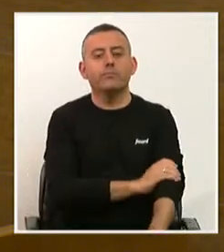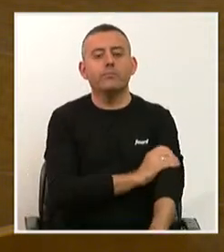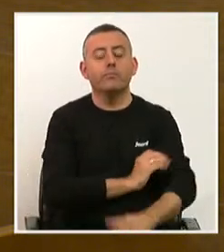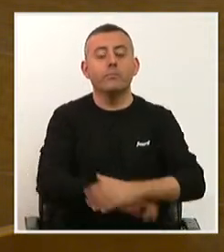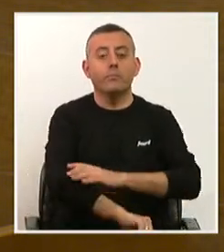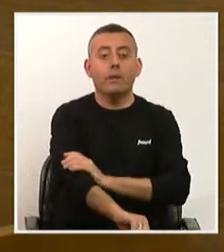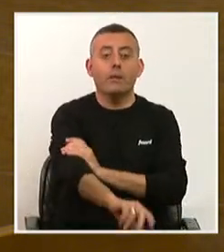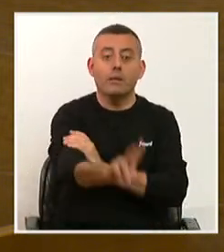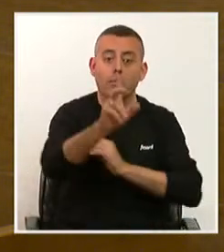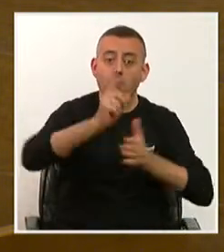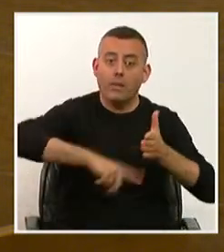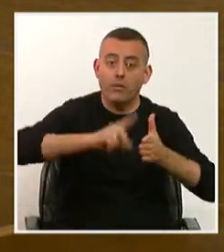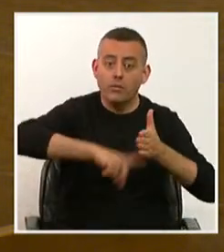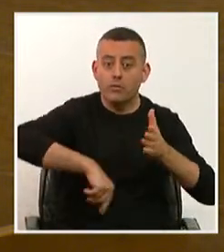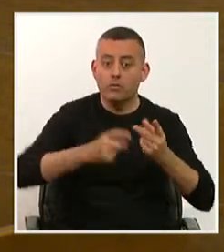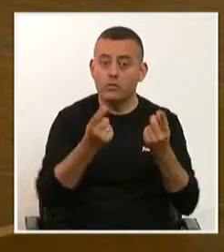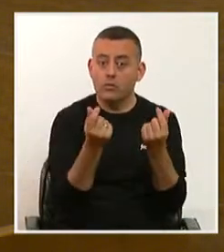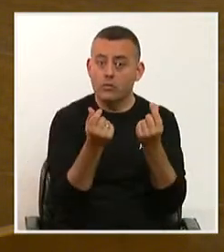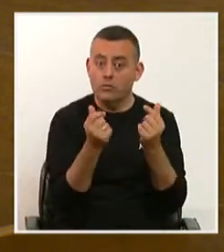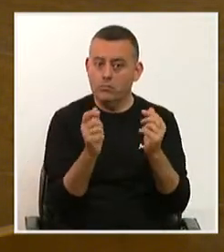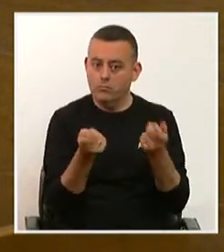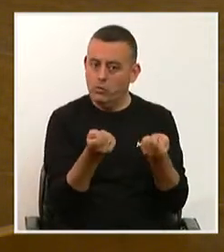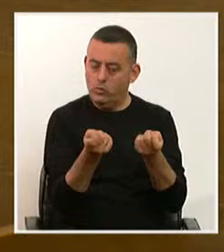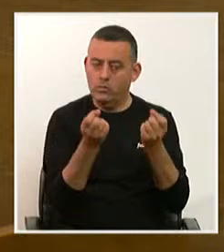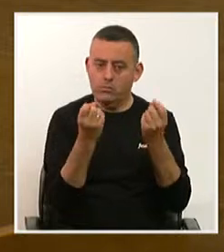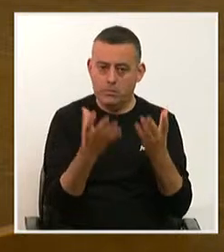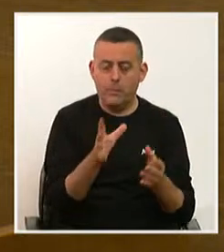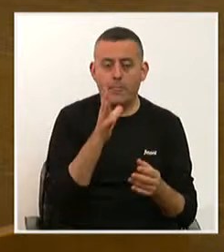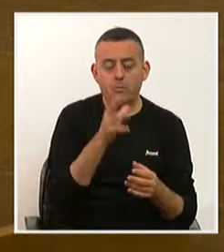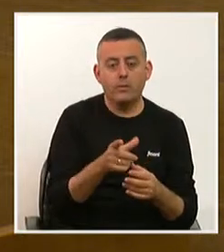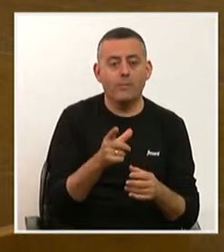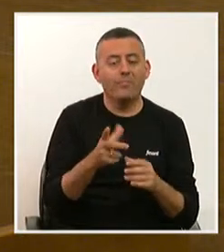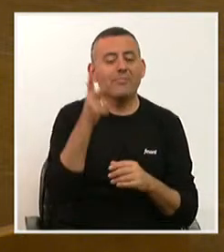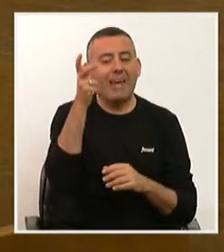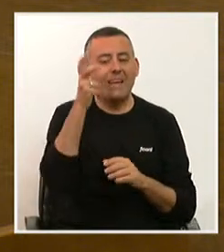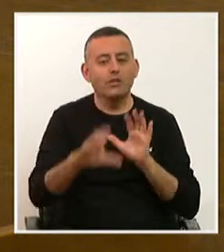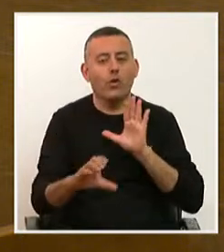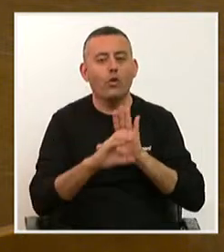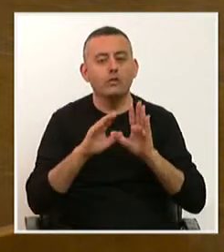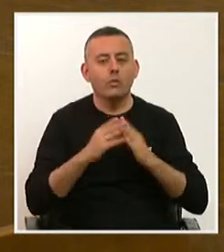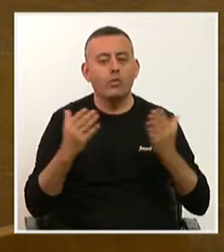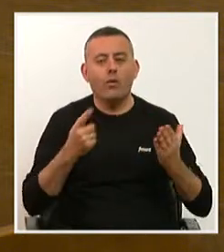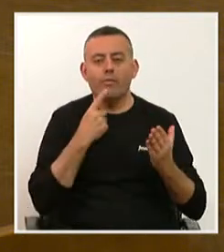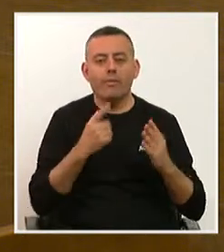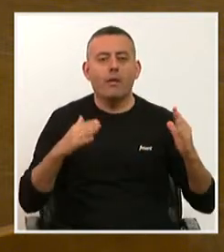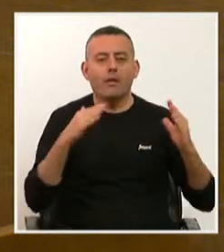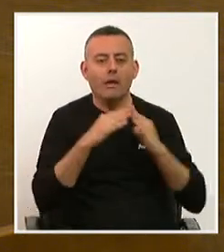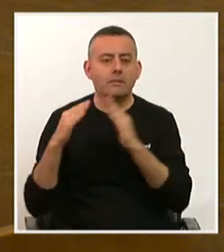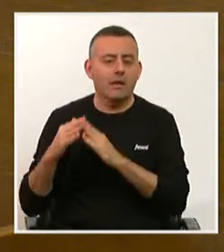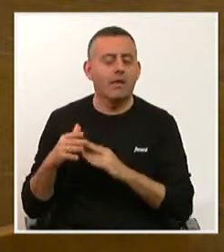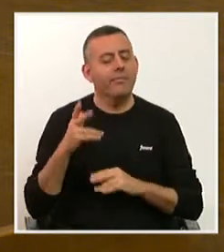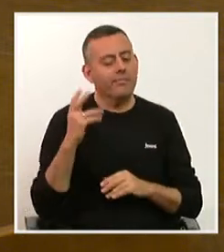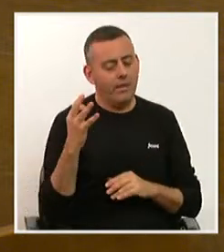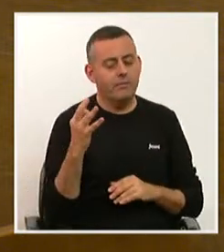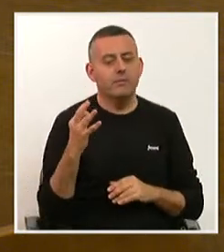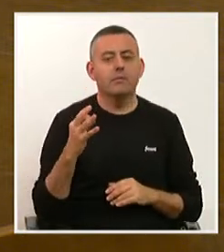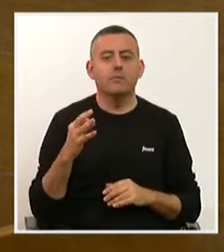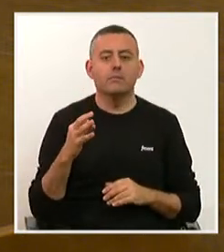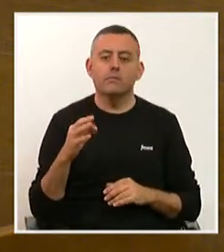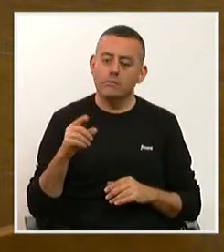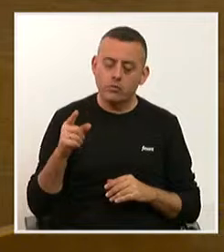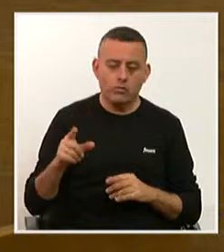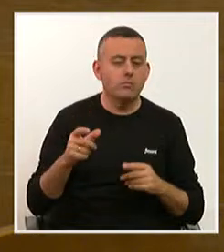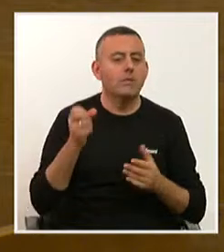En definitiva el constitucional del habit sig una real yasun de